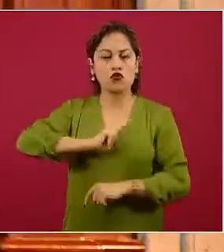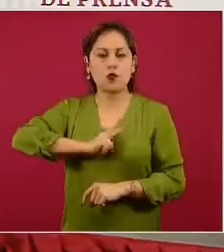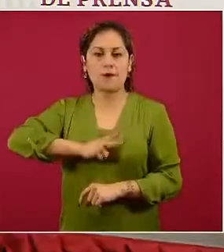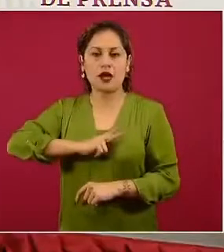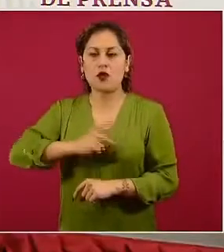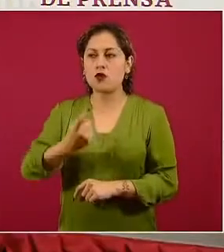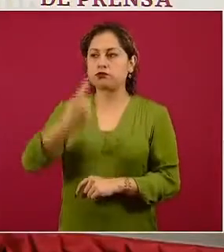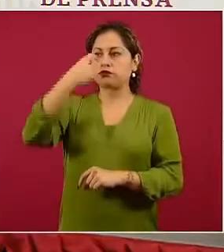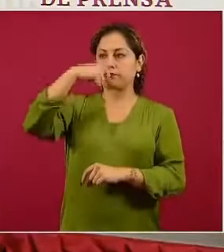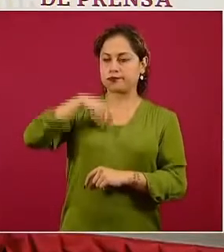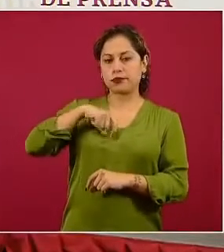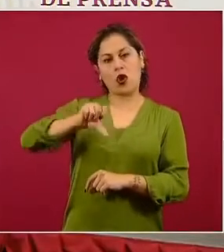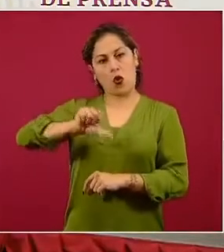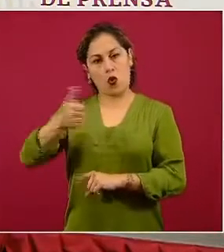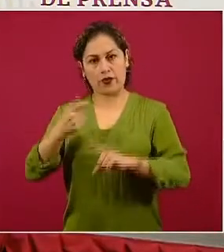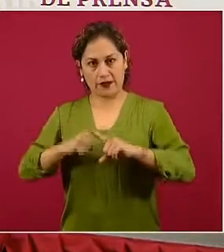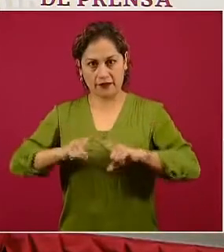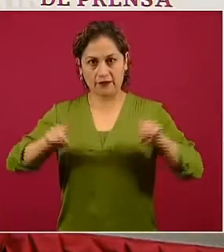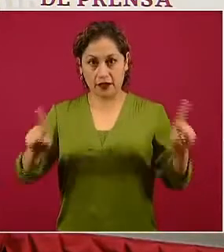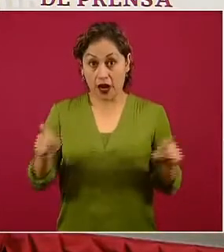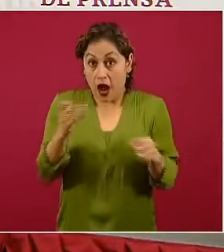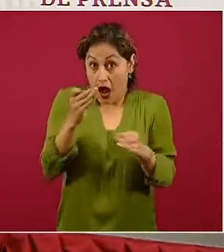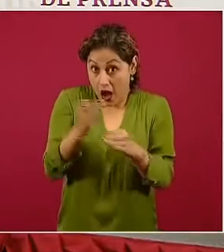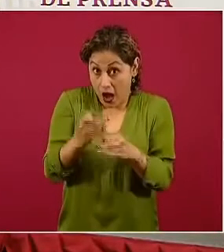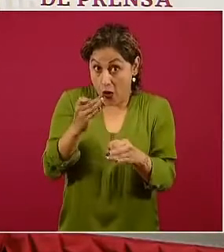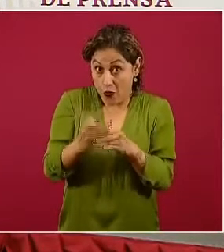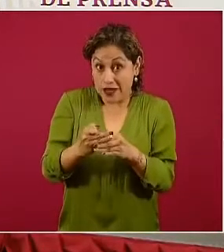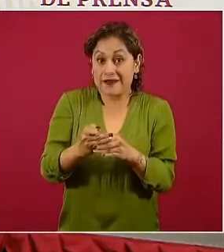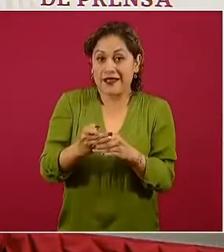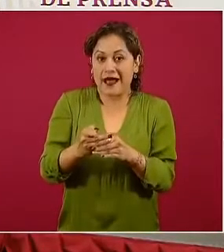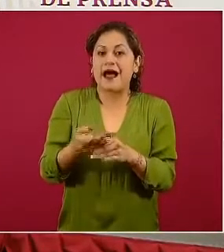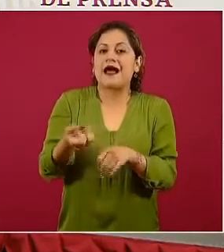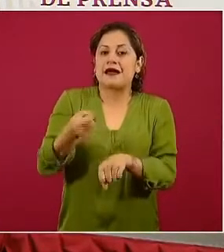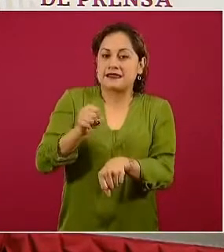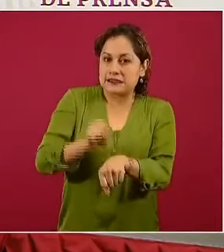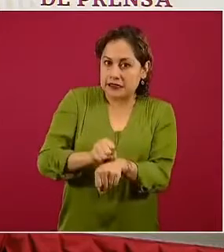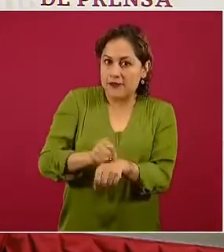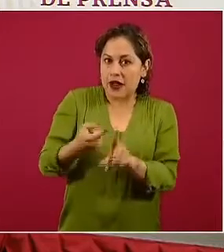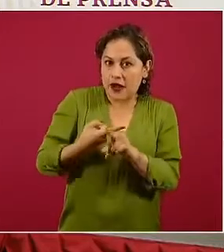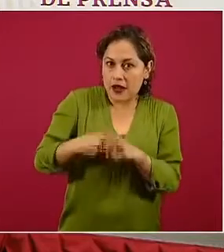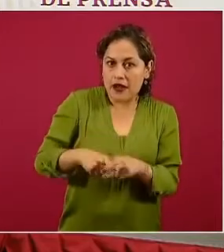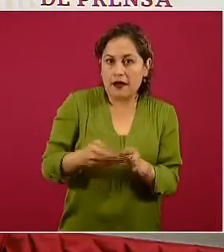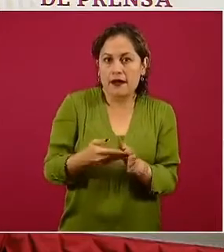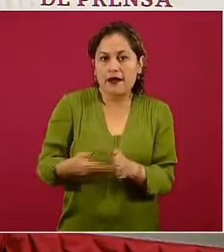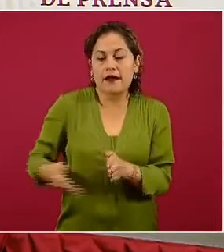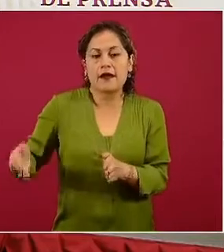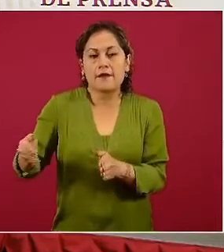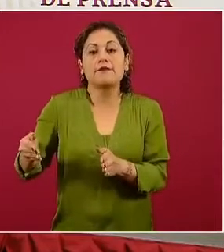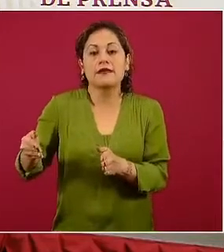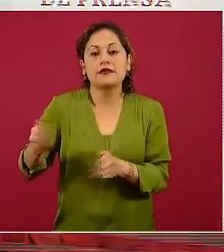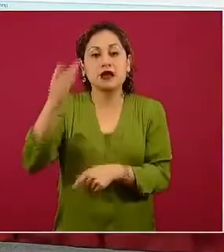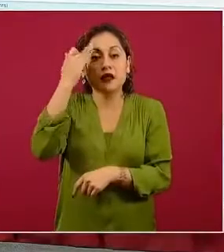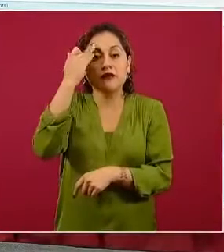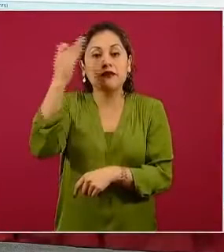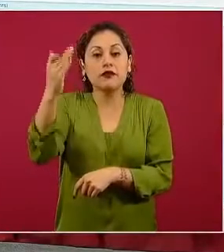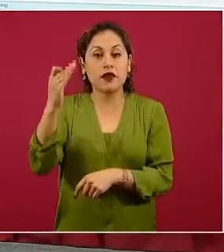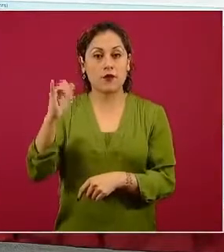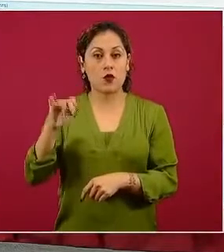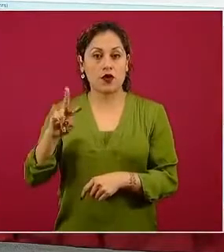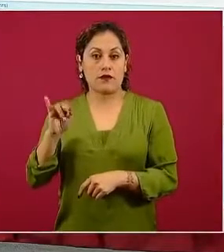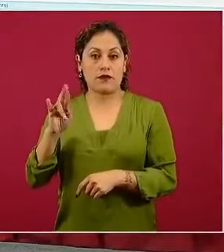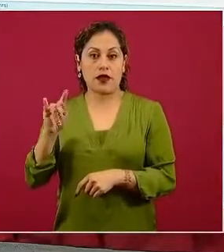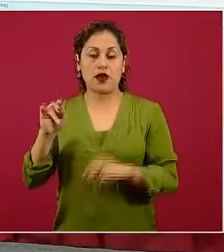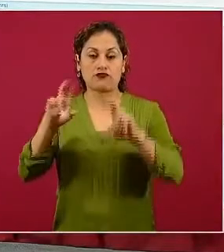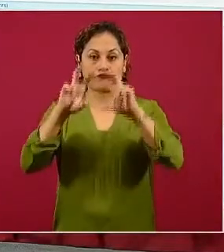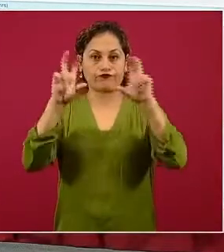respiratorios. Prácticamente esta semana inició de manera oficial el invierno como tal, o sea, la estación invernal la tendremos por 3